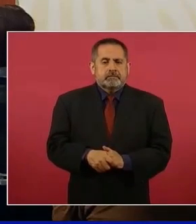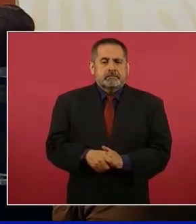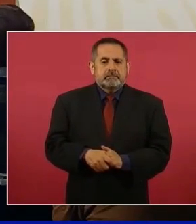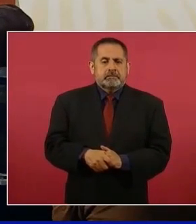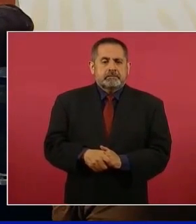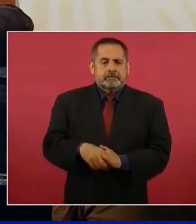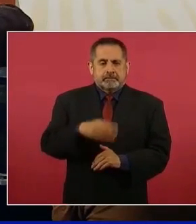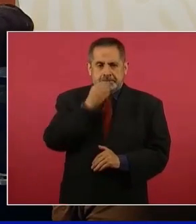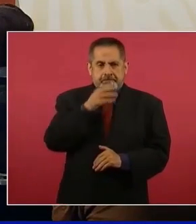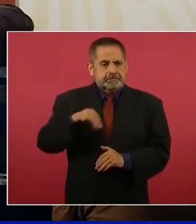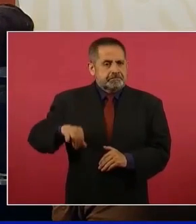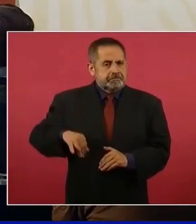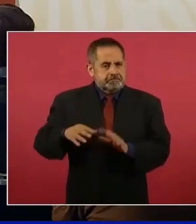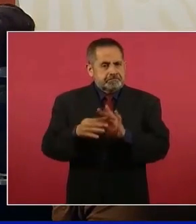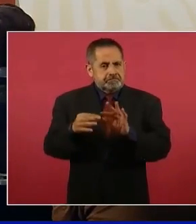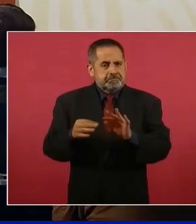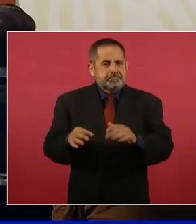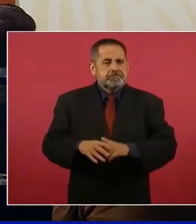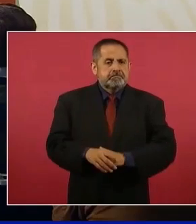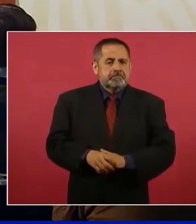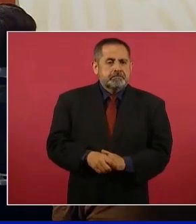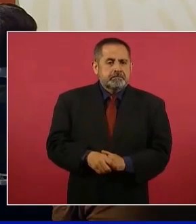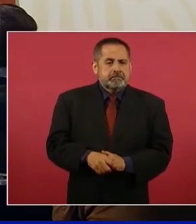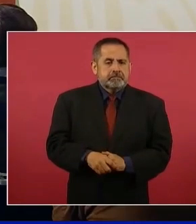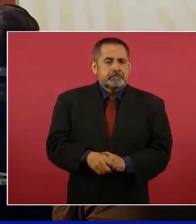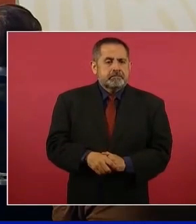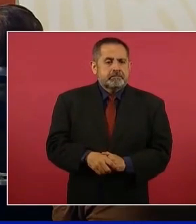Y es interesante.